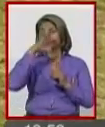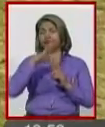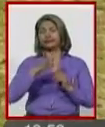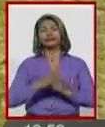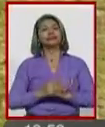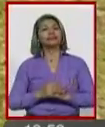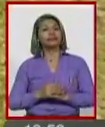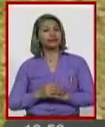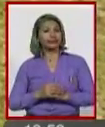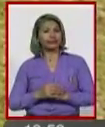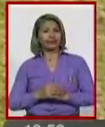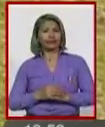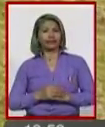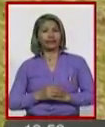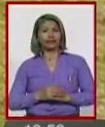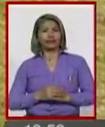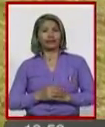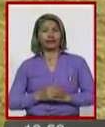NN,